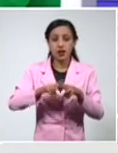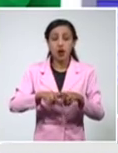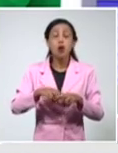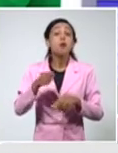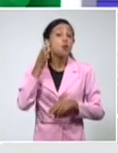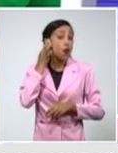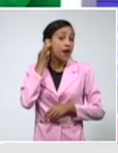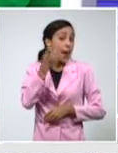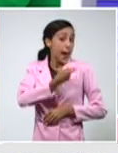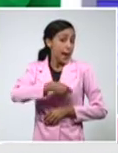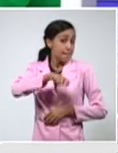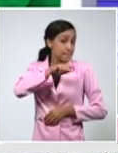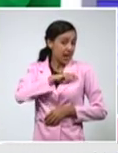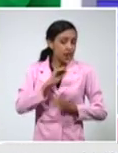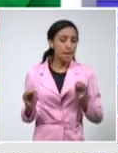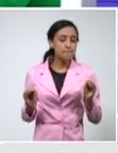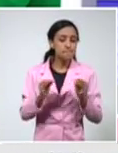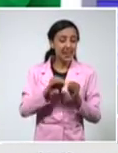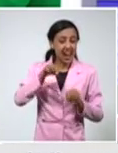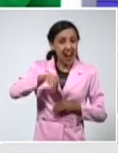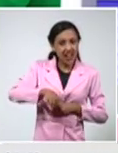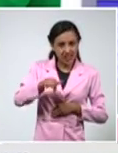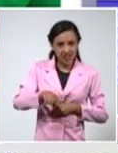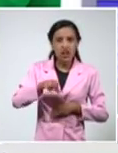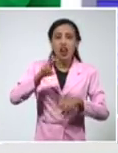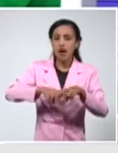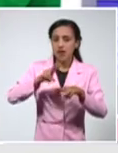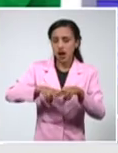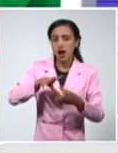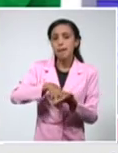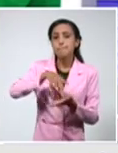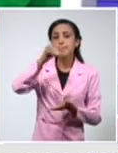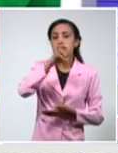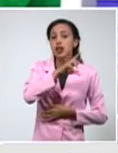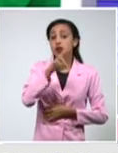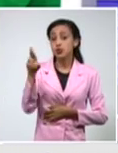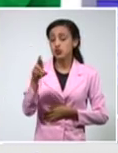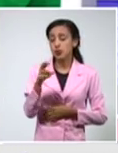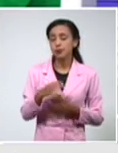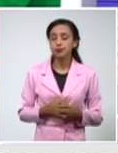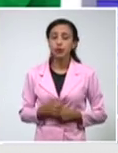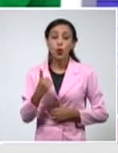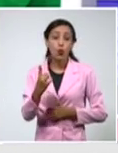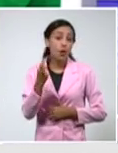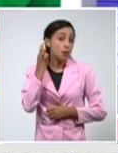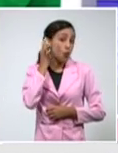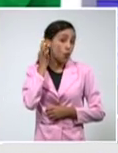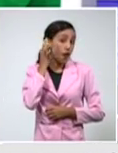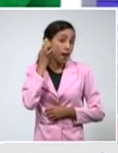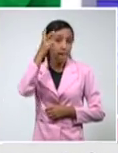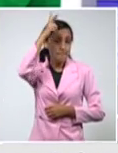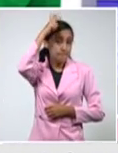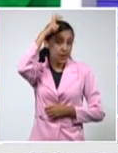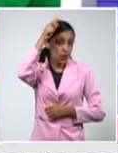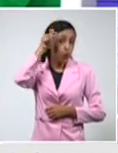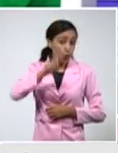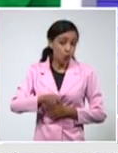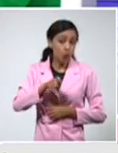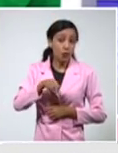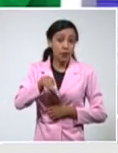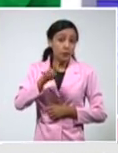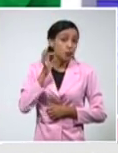aquí, del municipio Plaza de la Revolución, una peruana autóctona de aquí, del